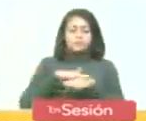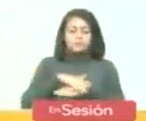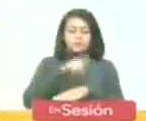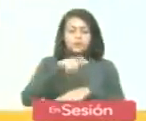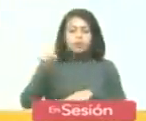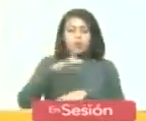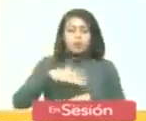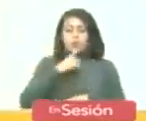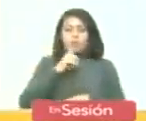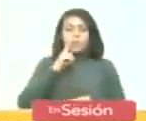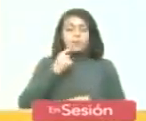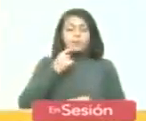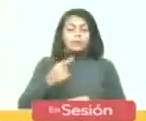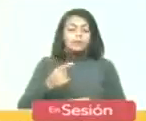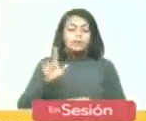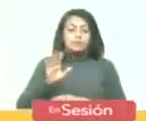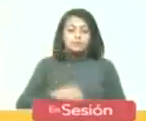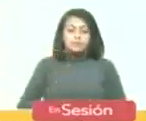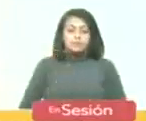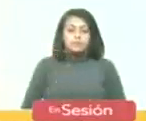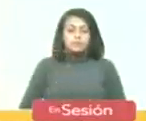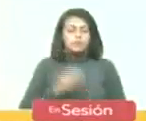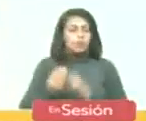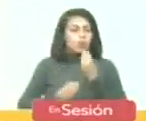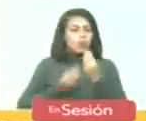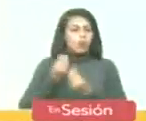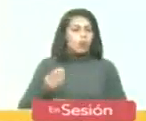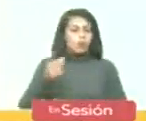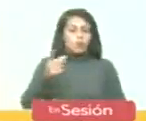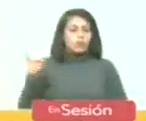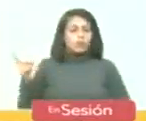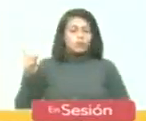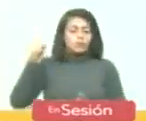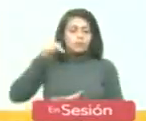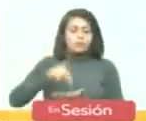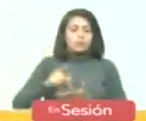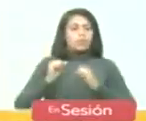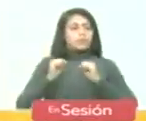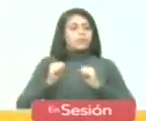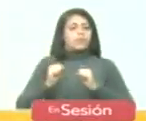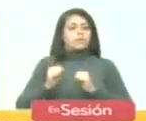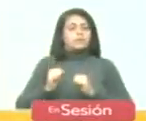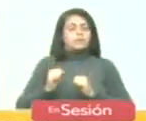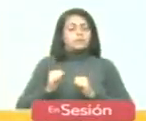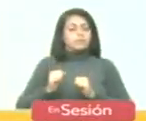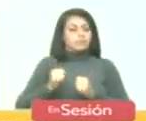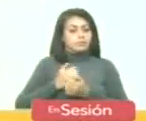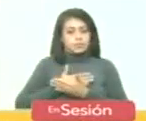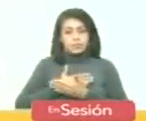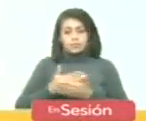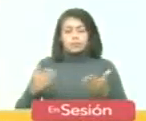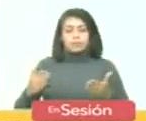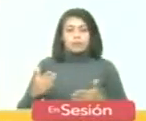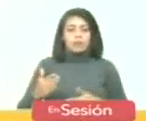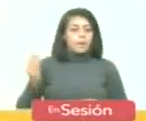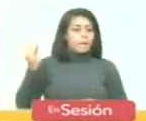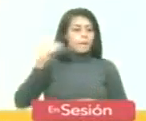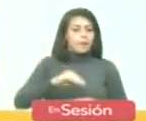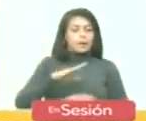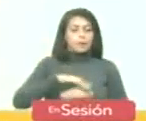puedo mencionar, ¿cómo estaban allí? Firmes, dispuestos, sobre